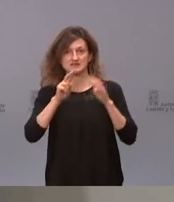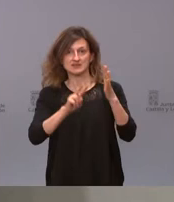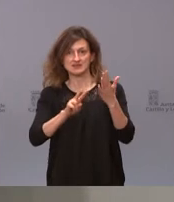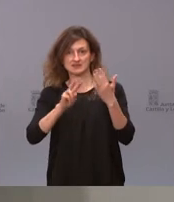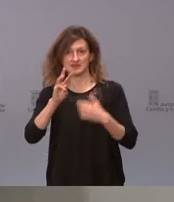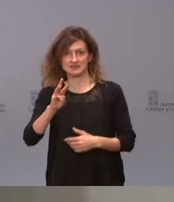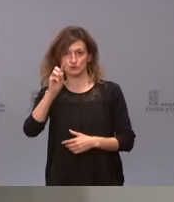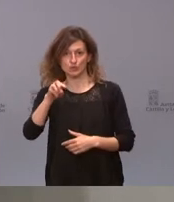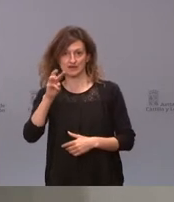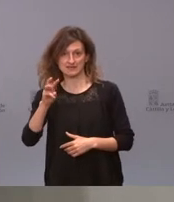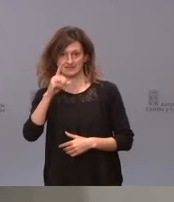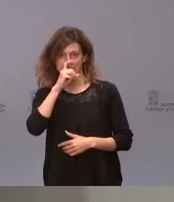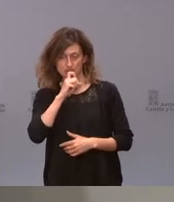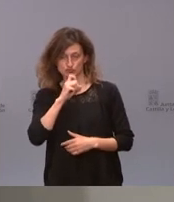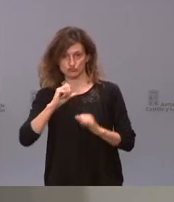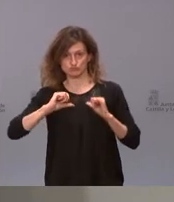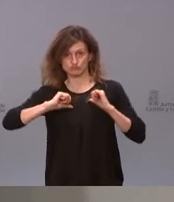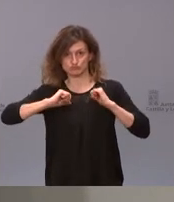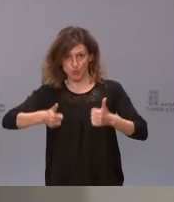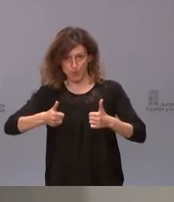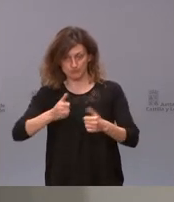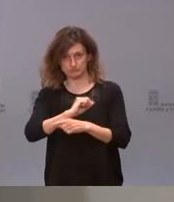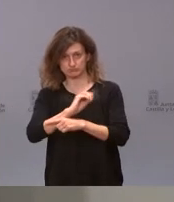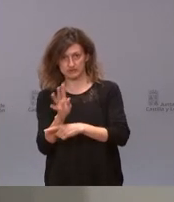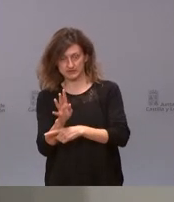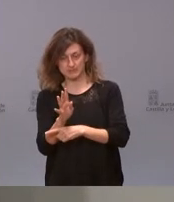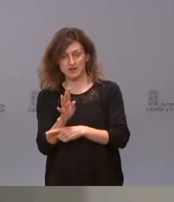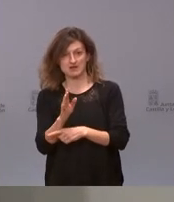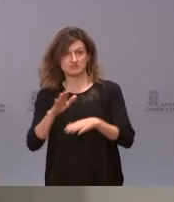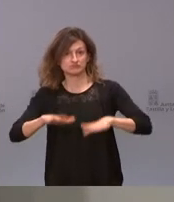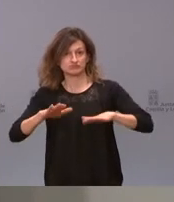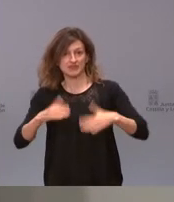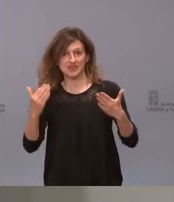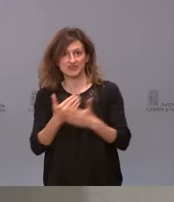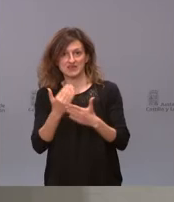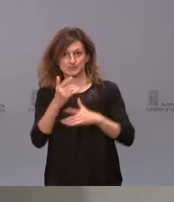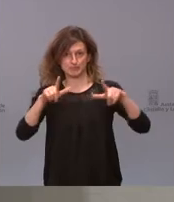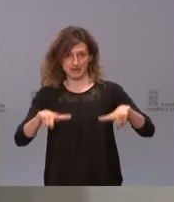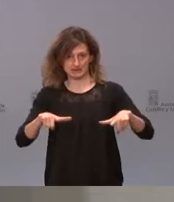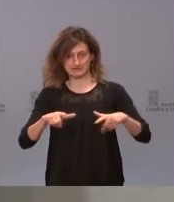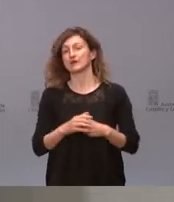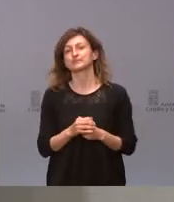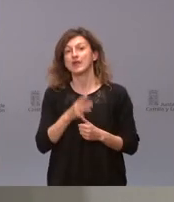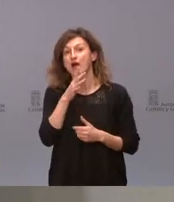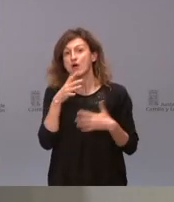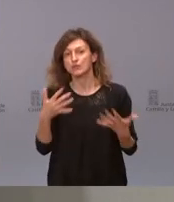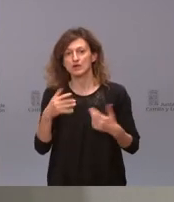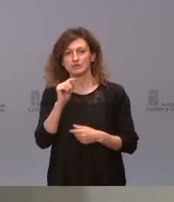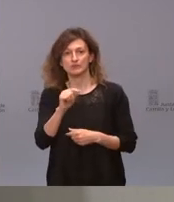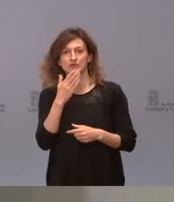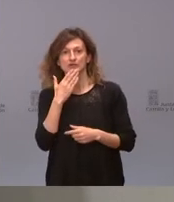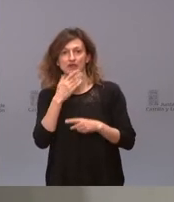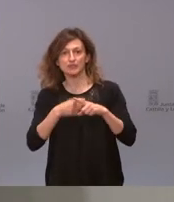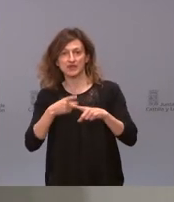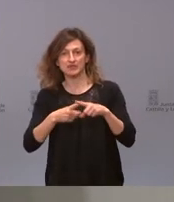tres años desde el inicio de la pandemia con una estancia media de 10 días en planta en estos momentos la edad media